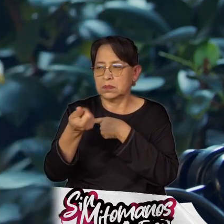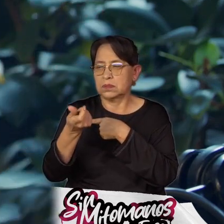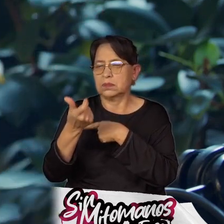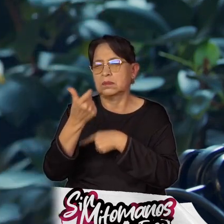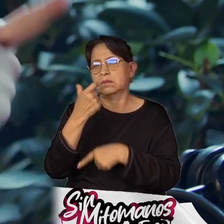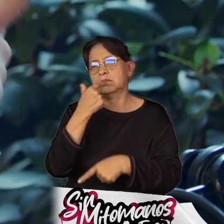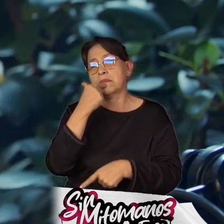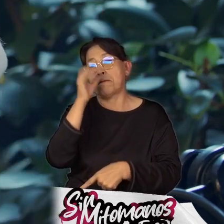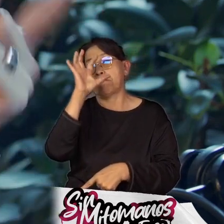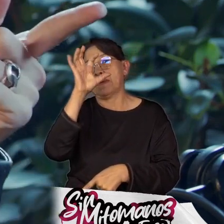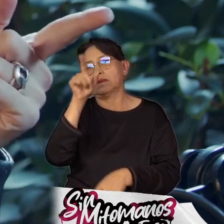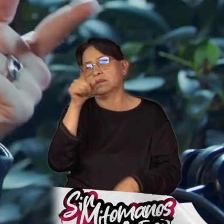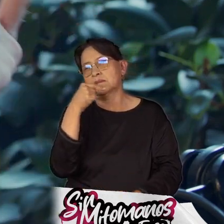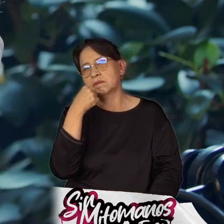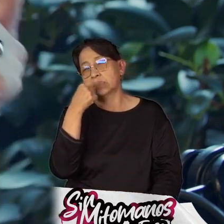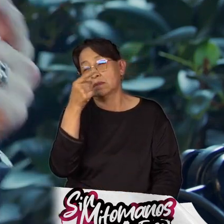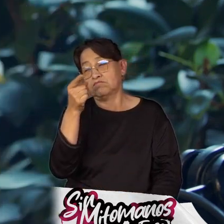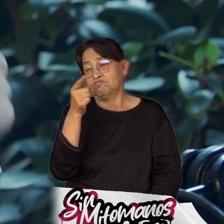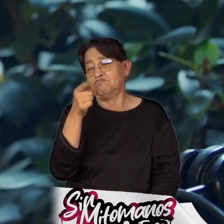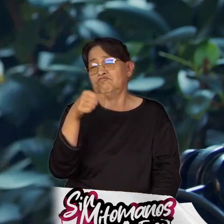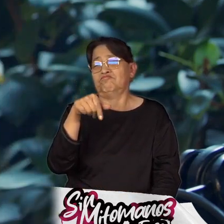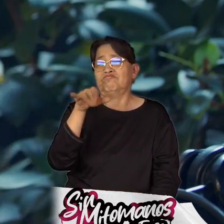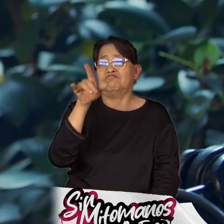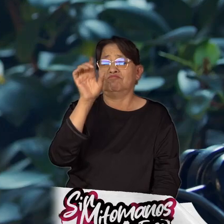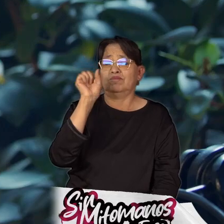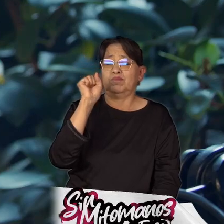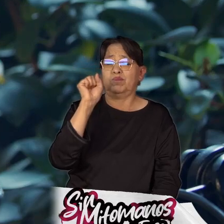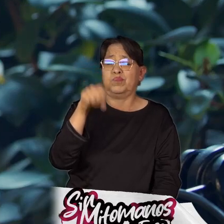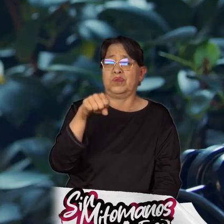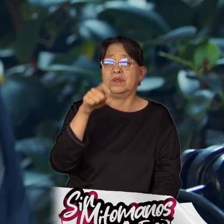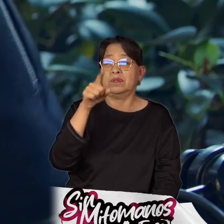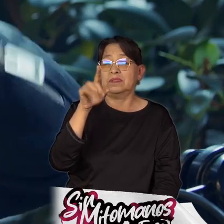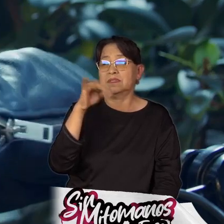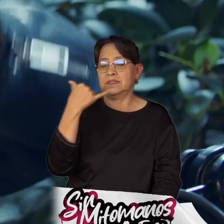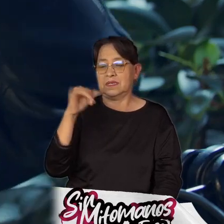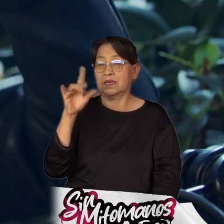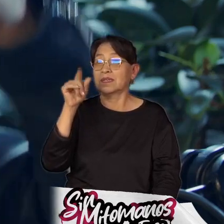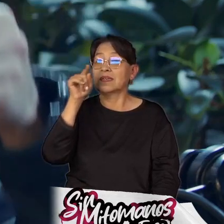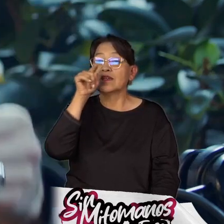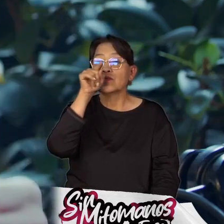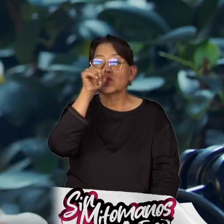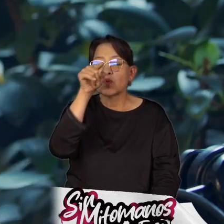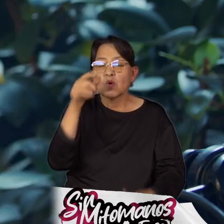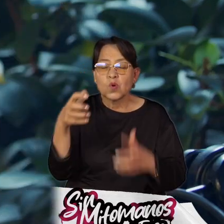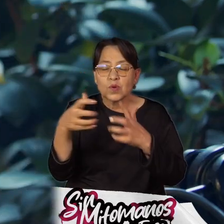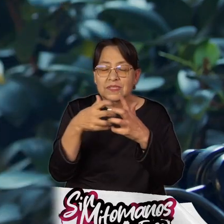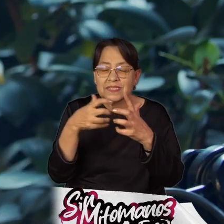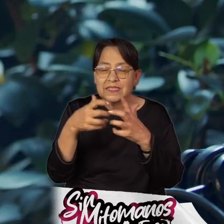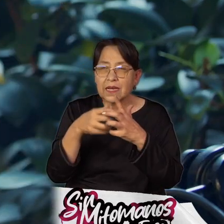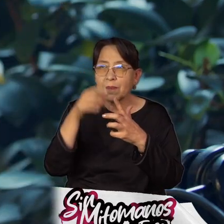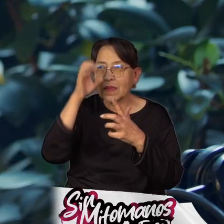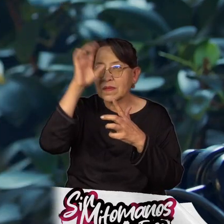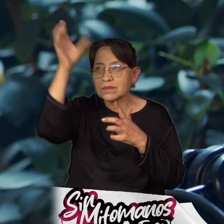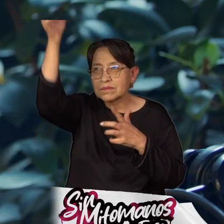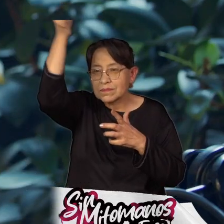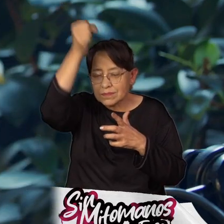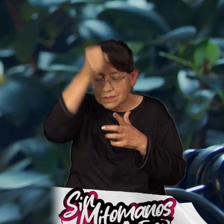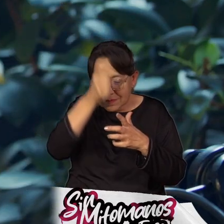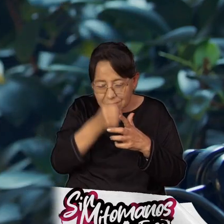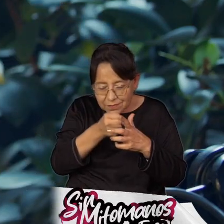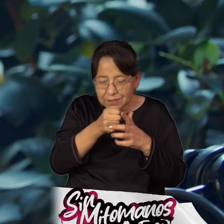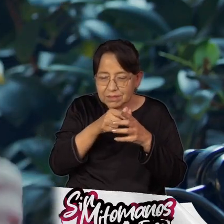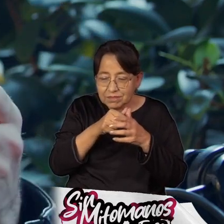reforma, se da uno cuenta que esos países llegaron a darse el lujo de, por haber incluido al Señor en su sistema